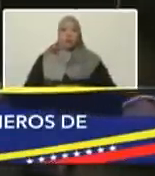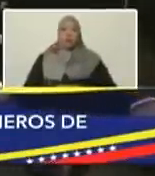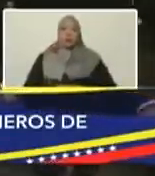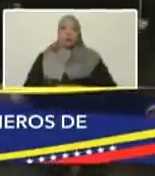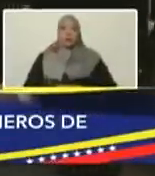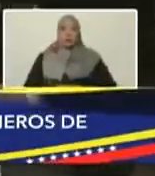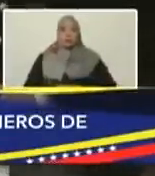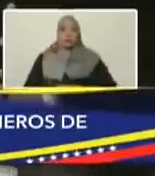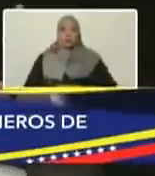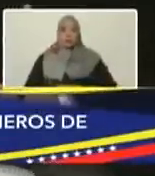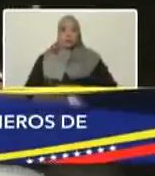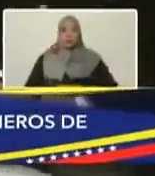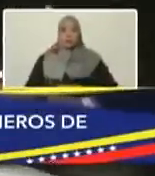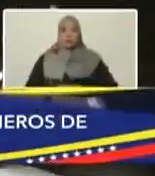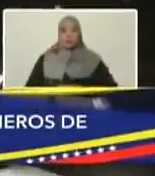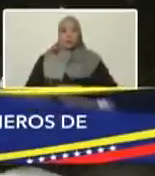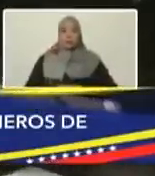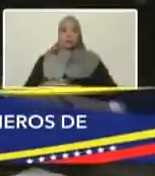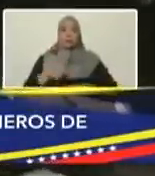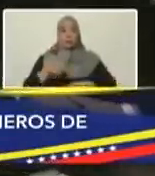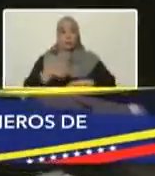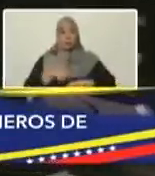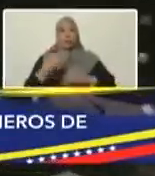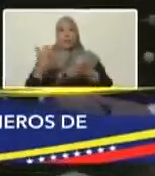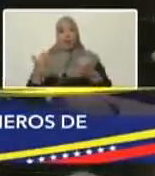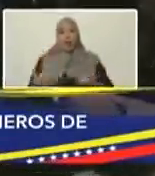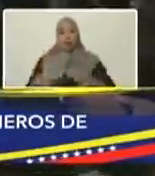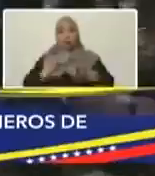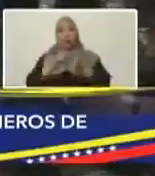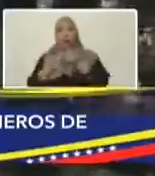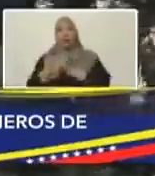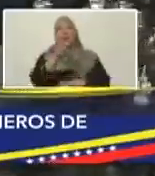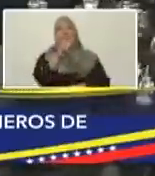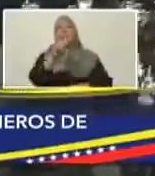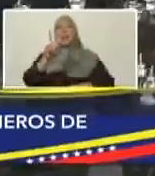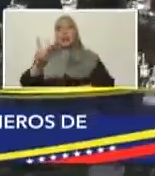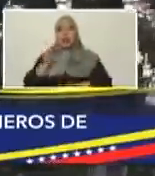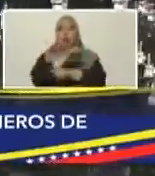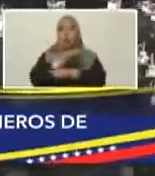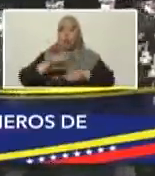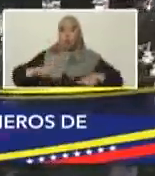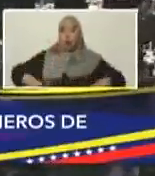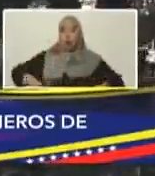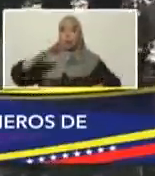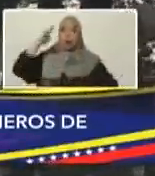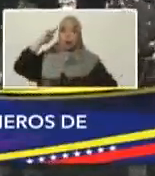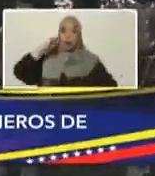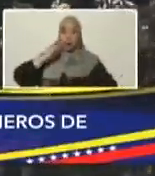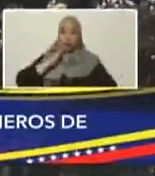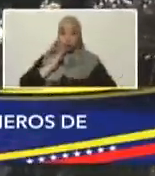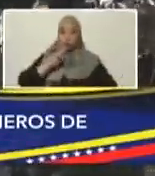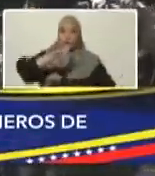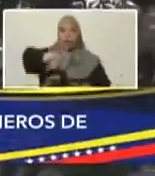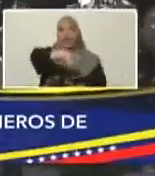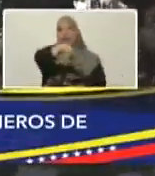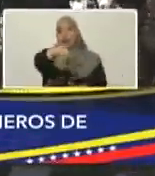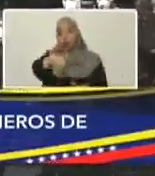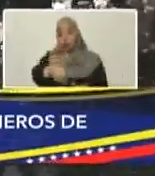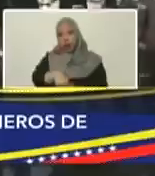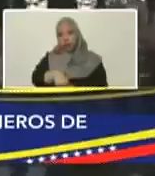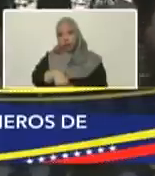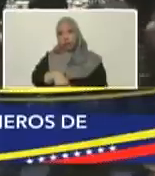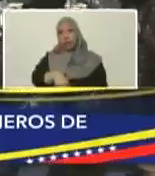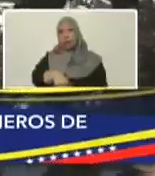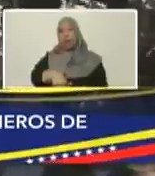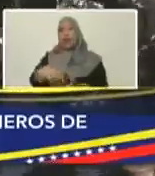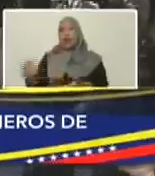Se realizará a esta hora el ascenso a general de división de 22 oficiales de la Guardia Nacional Bolivariana, esto